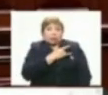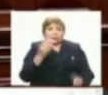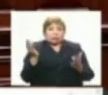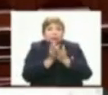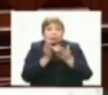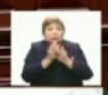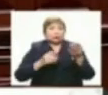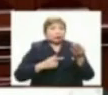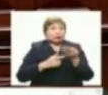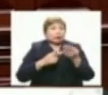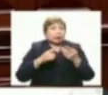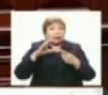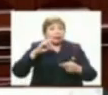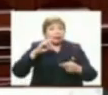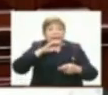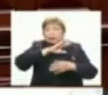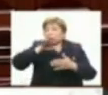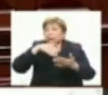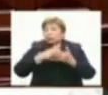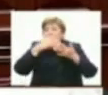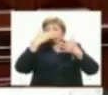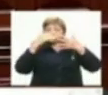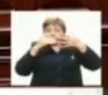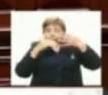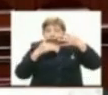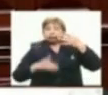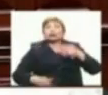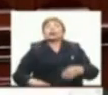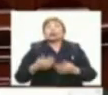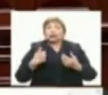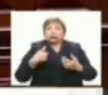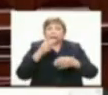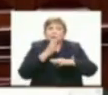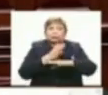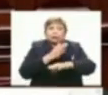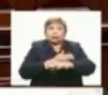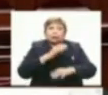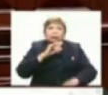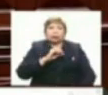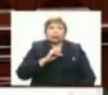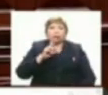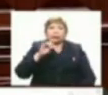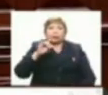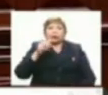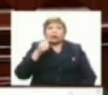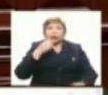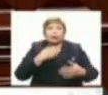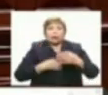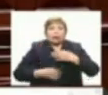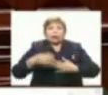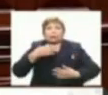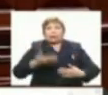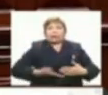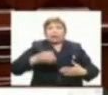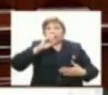educación técnica en todos los niveles. Agricultura y desarrollo rural. Hambre y desnutrición